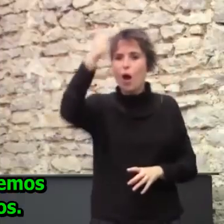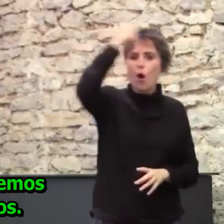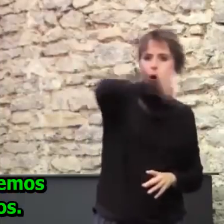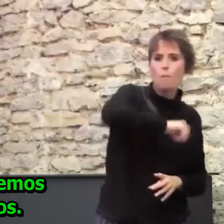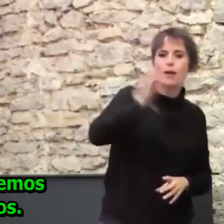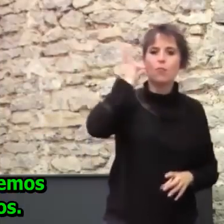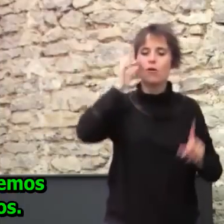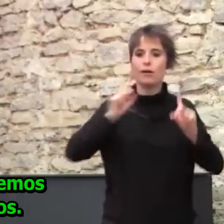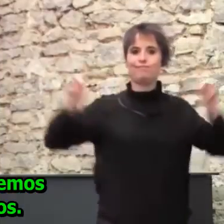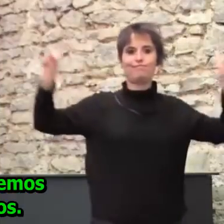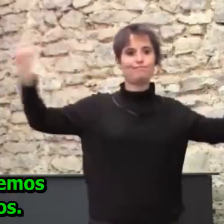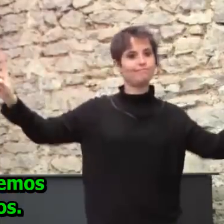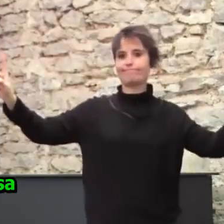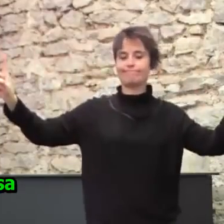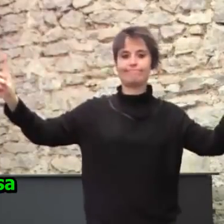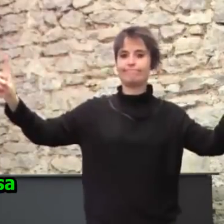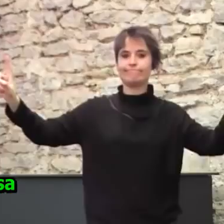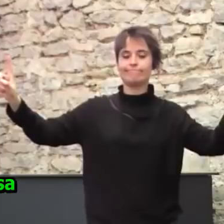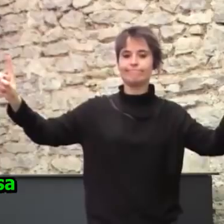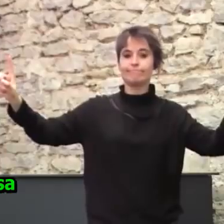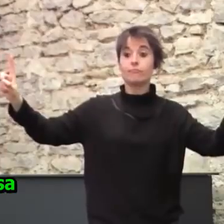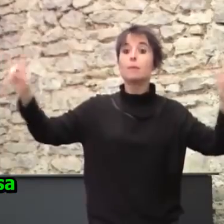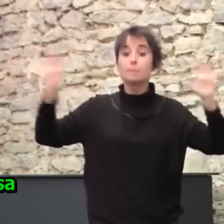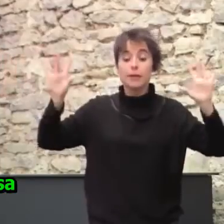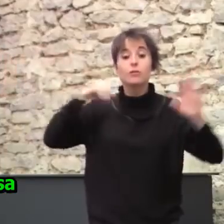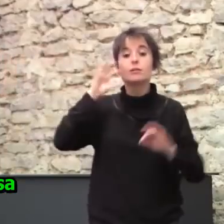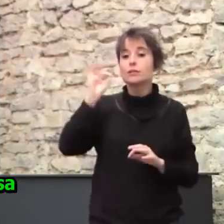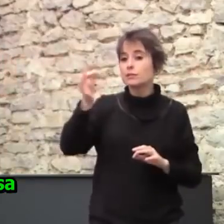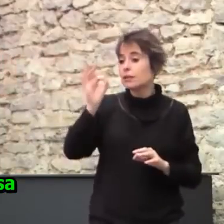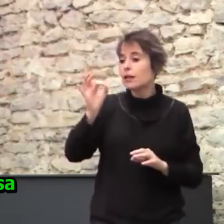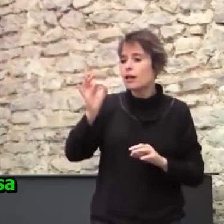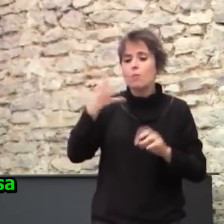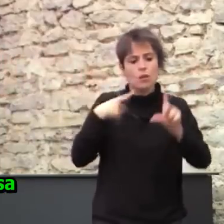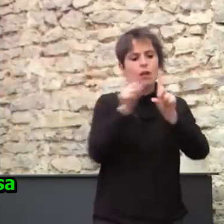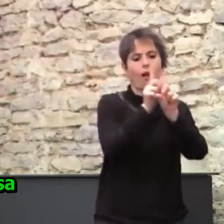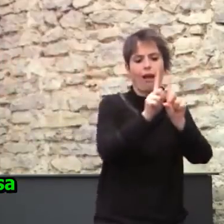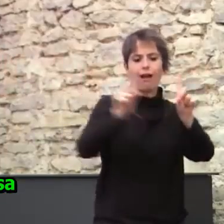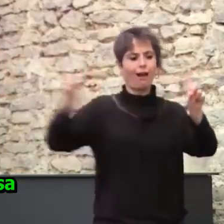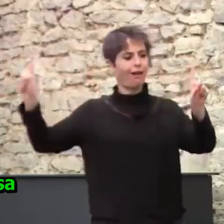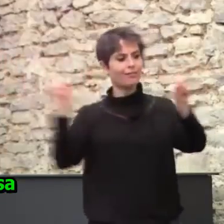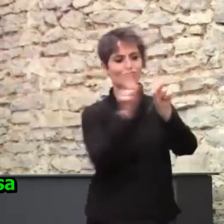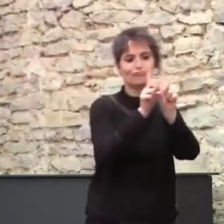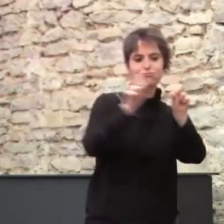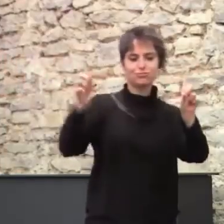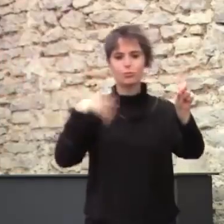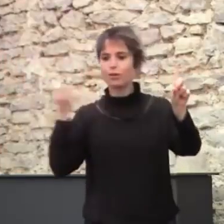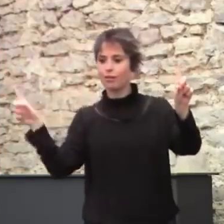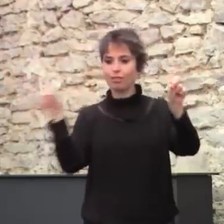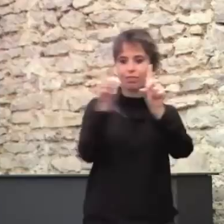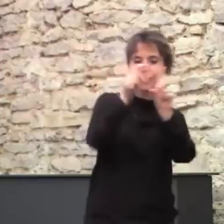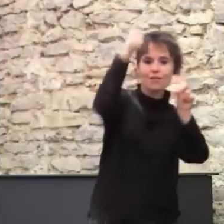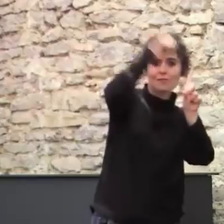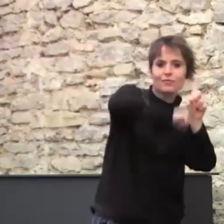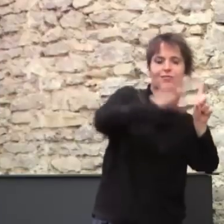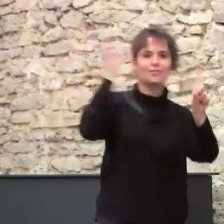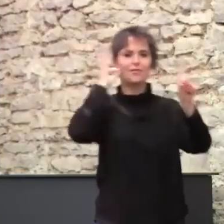extremos completamente diferentes y opuestos. Sin embargo, hay una gama inmensa de colores en el arco iris, ¿no?, de